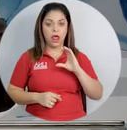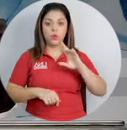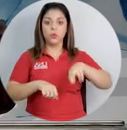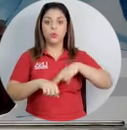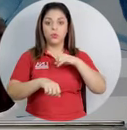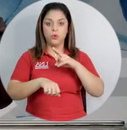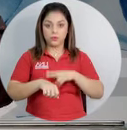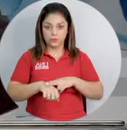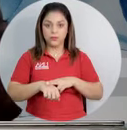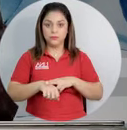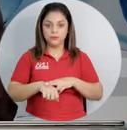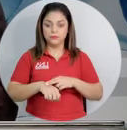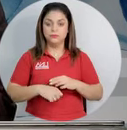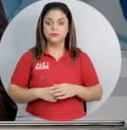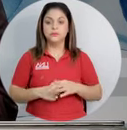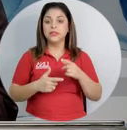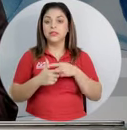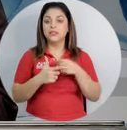que recibimos a través del